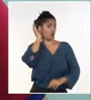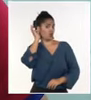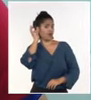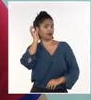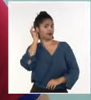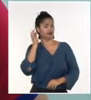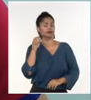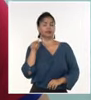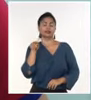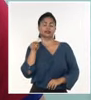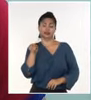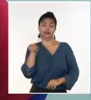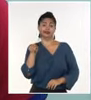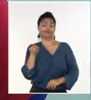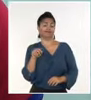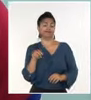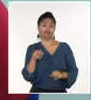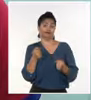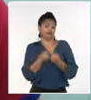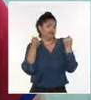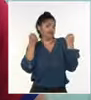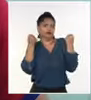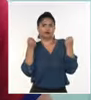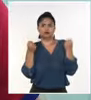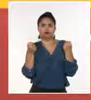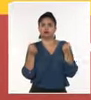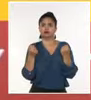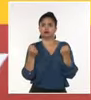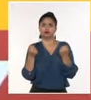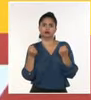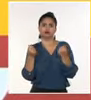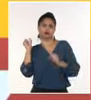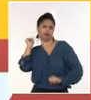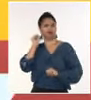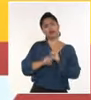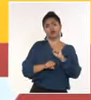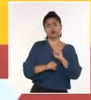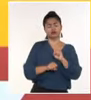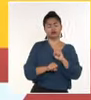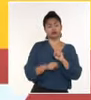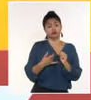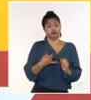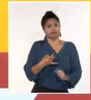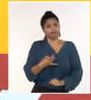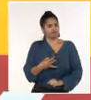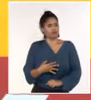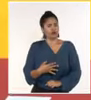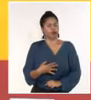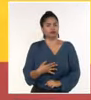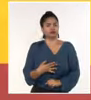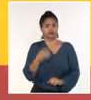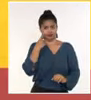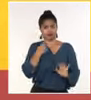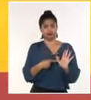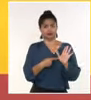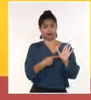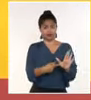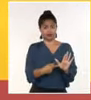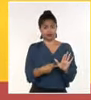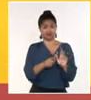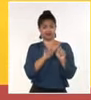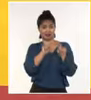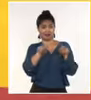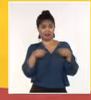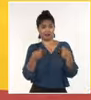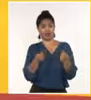Tuvo un contraataque defectuoso, por así decirlo, técnicamente, y se quedó el pie ahí, entonces se dislocó